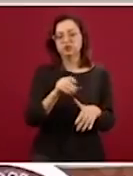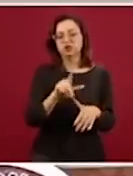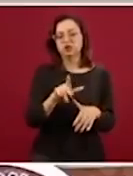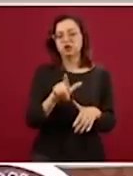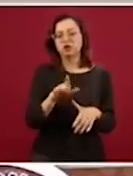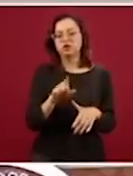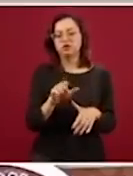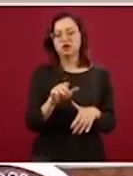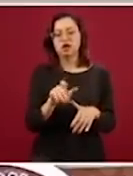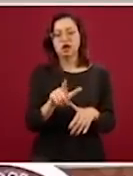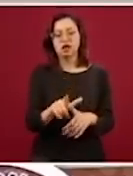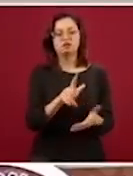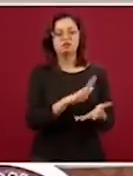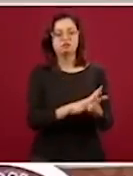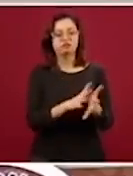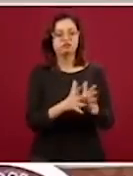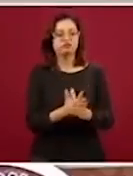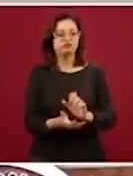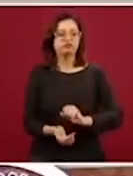muchas influencias